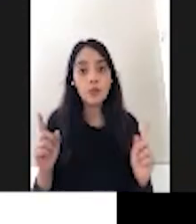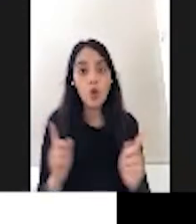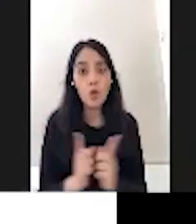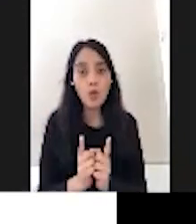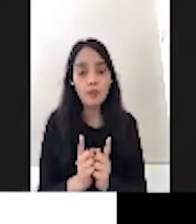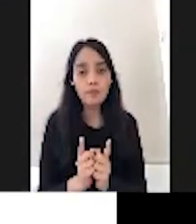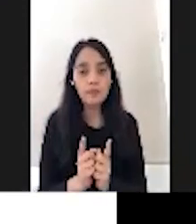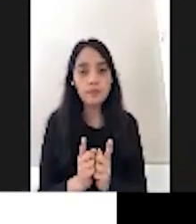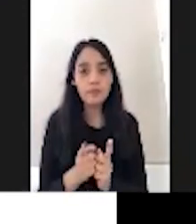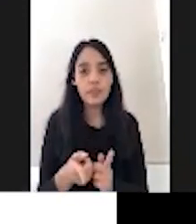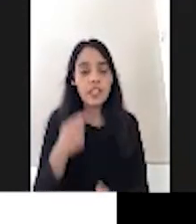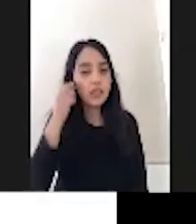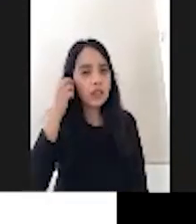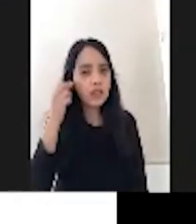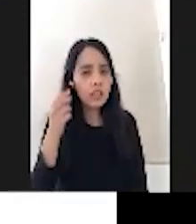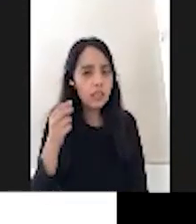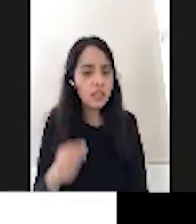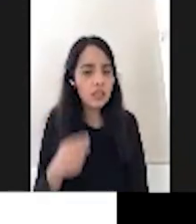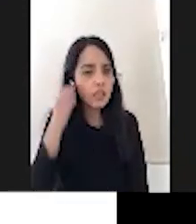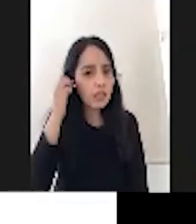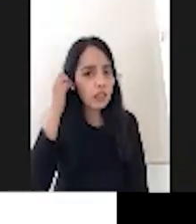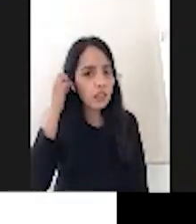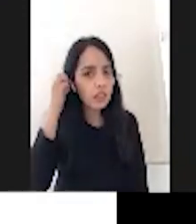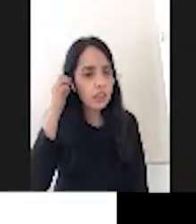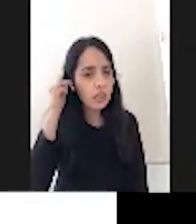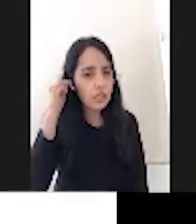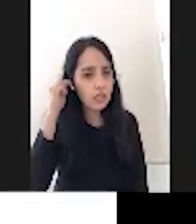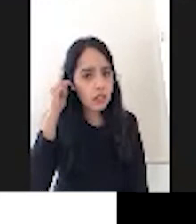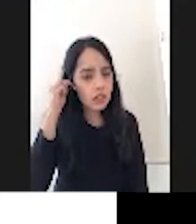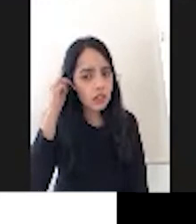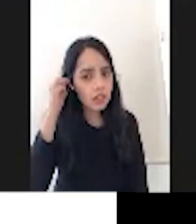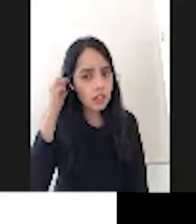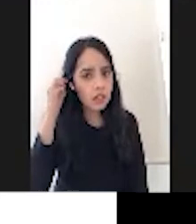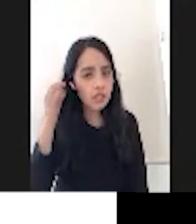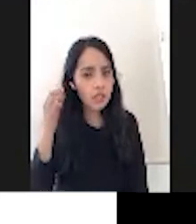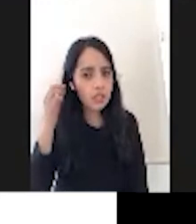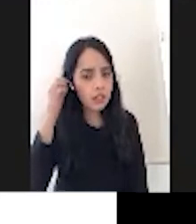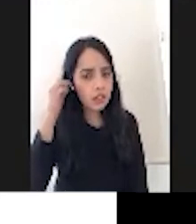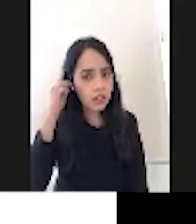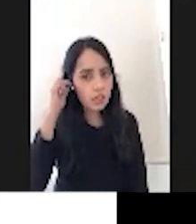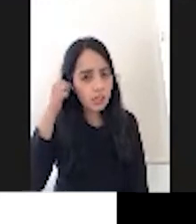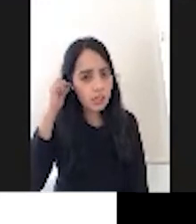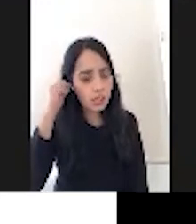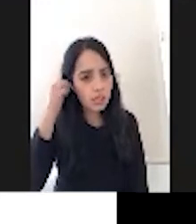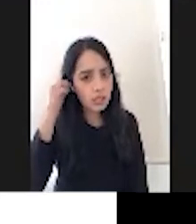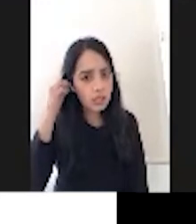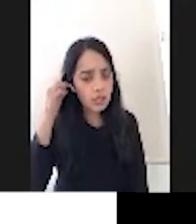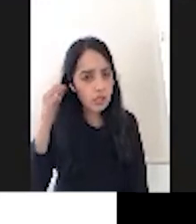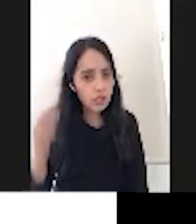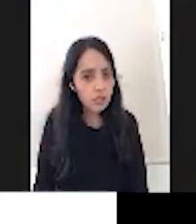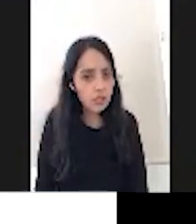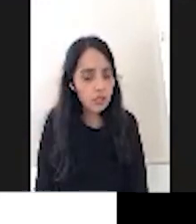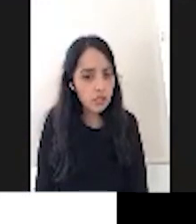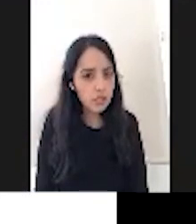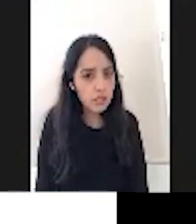de señales efectivamente sugiere un rol clave en las respuestas sensoriales durante percepción activa. Así